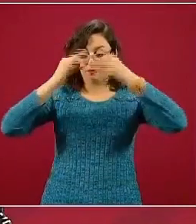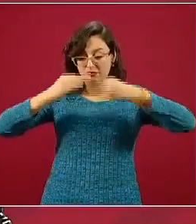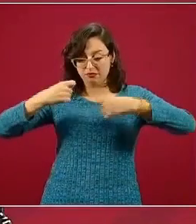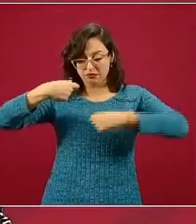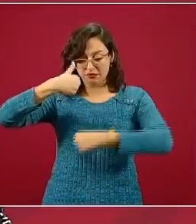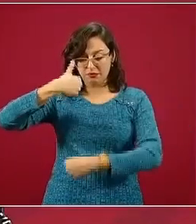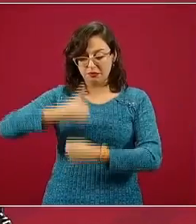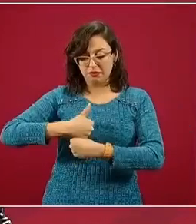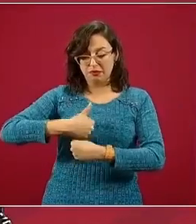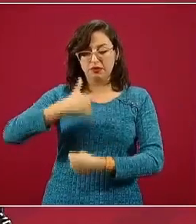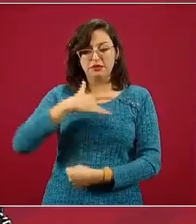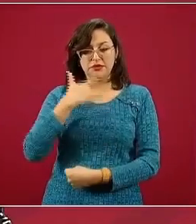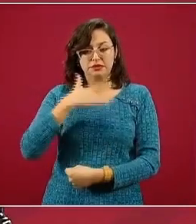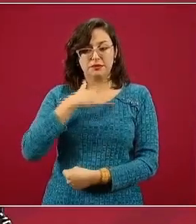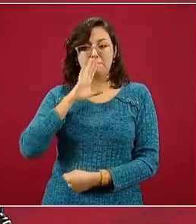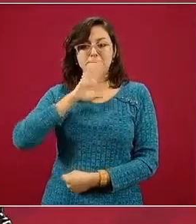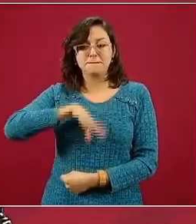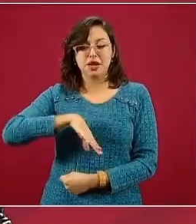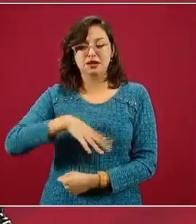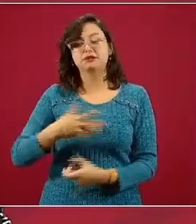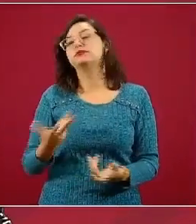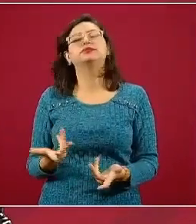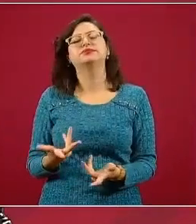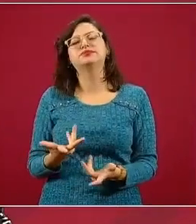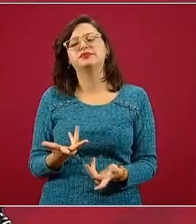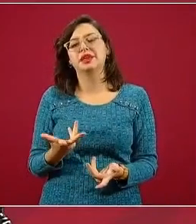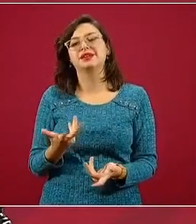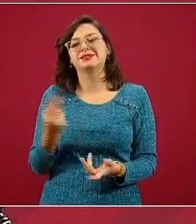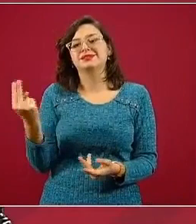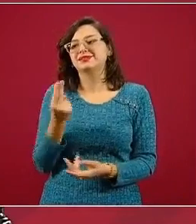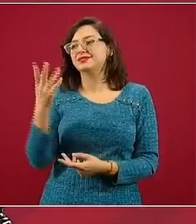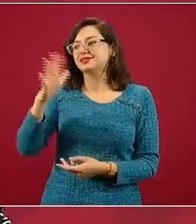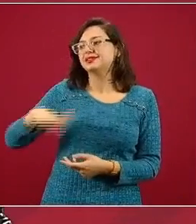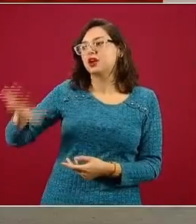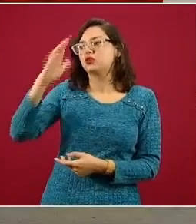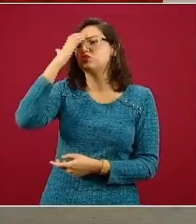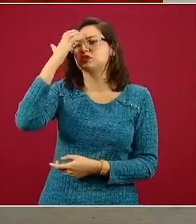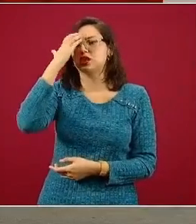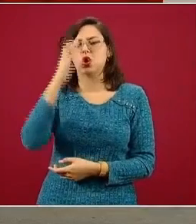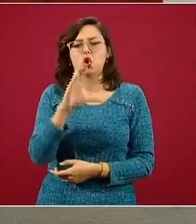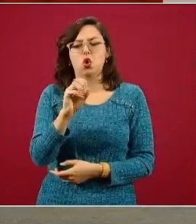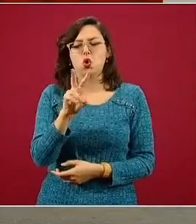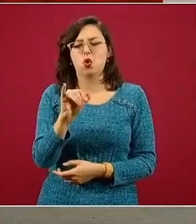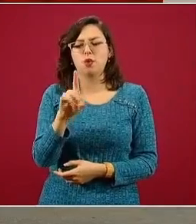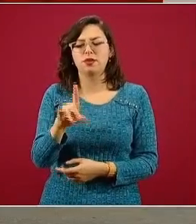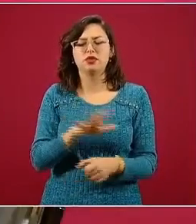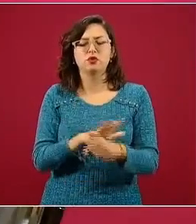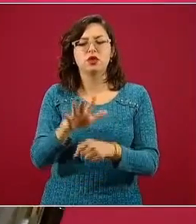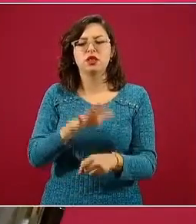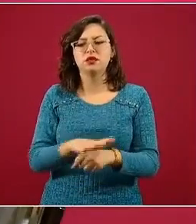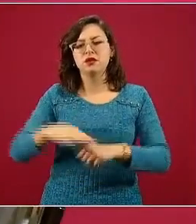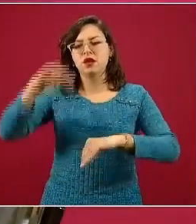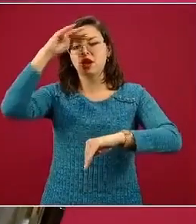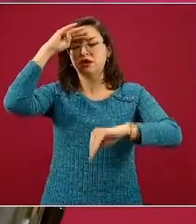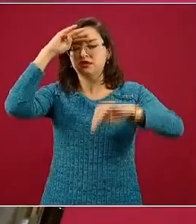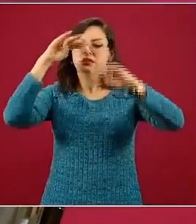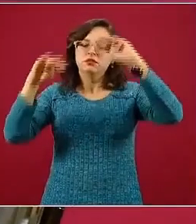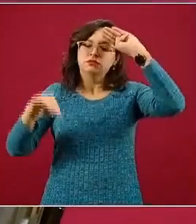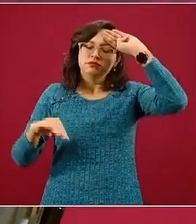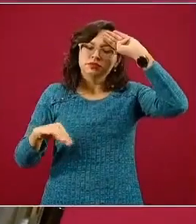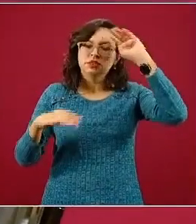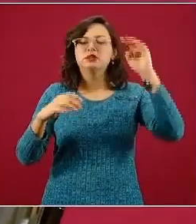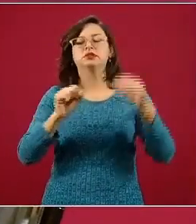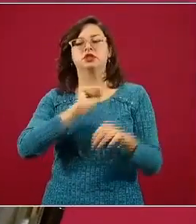las personas conozcan cuáles son los síntomas de COVID. Fiebre, tos, dolor de garganta, dolor de